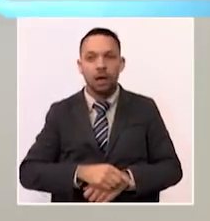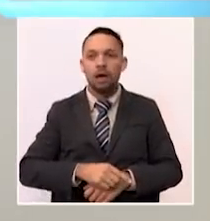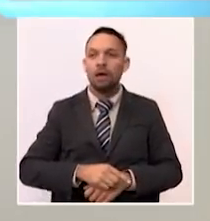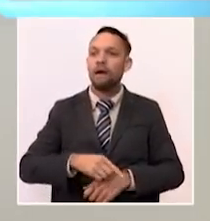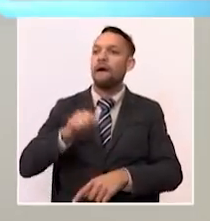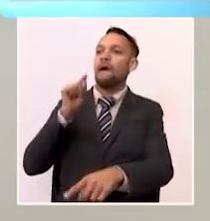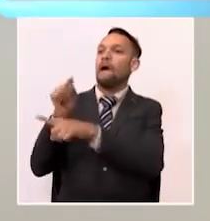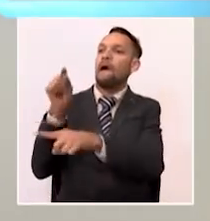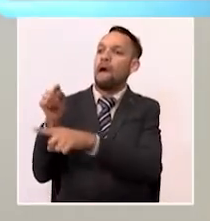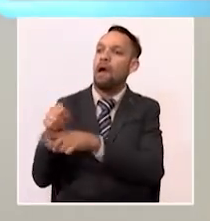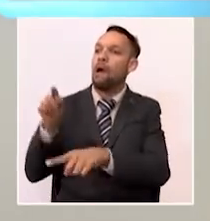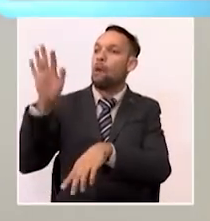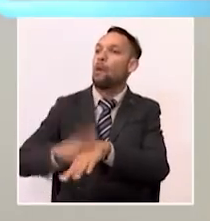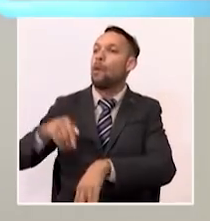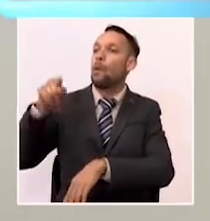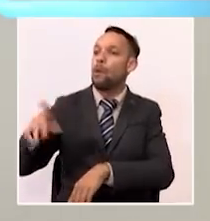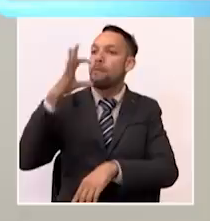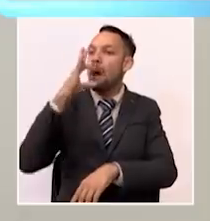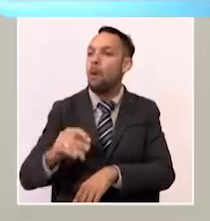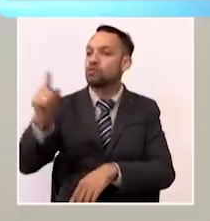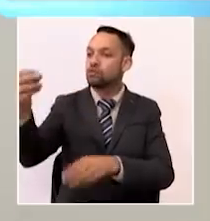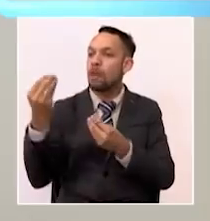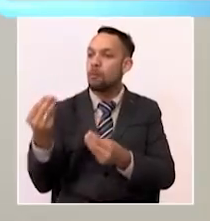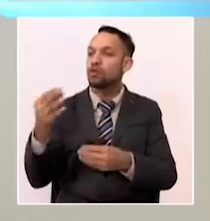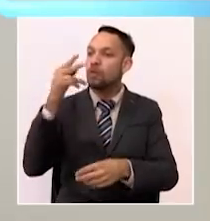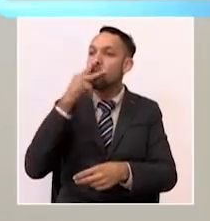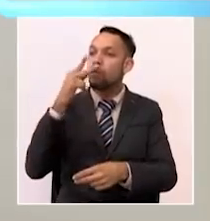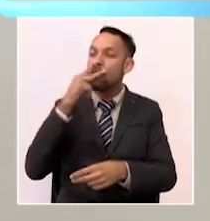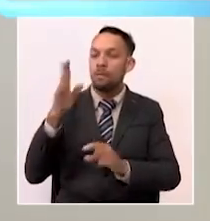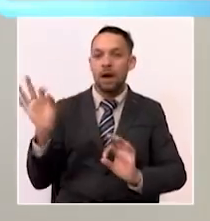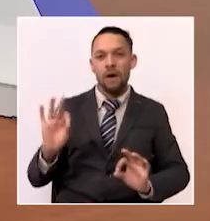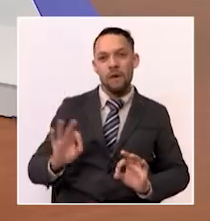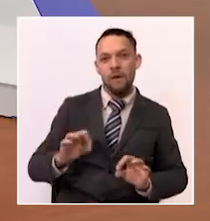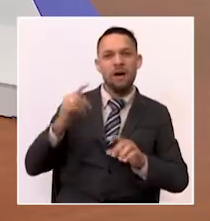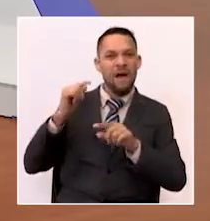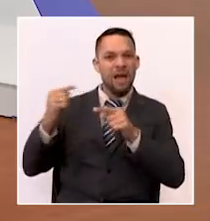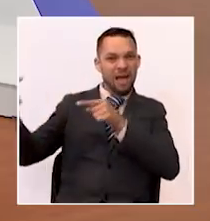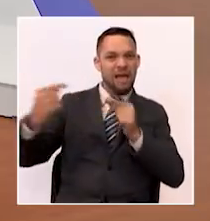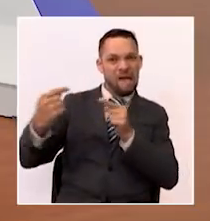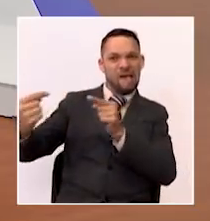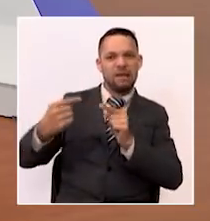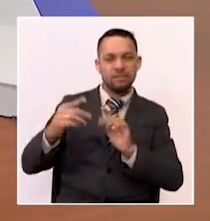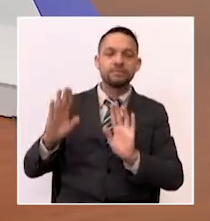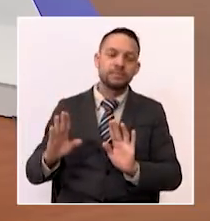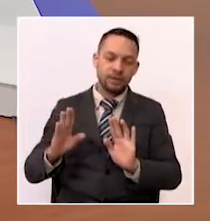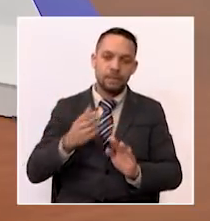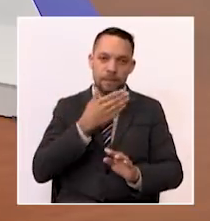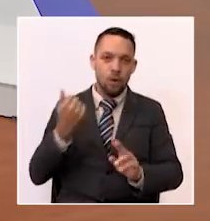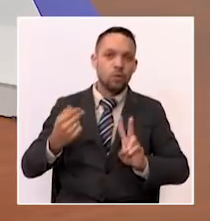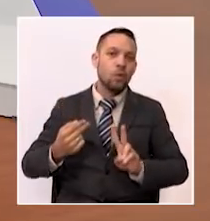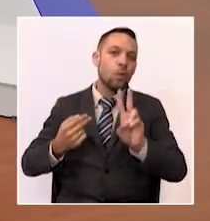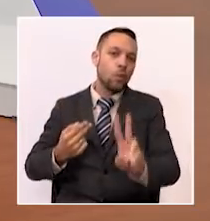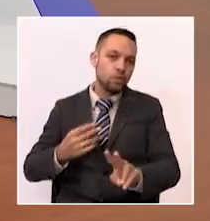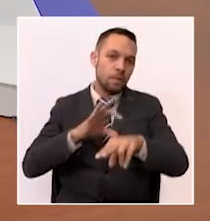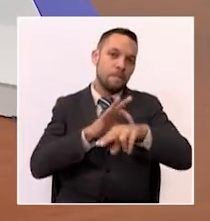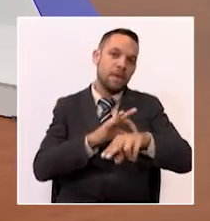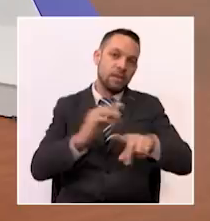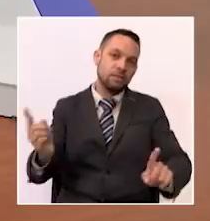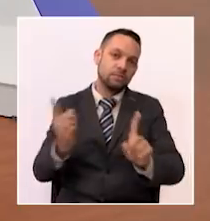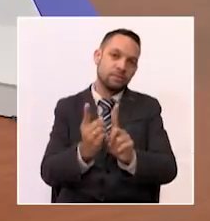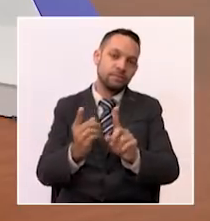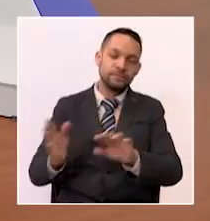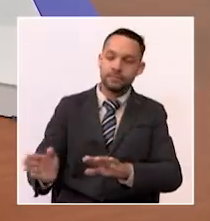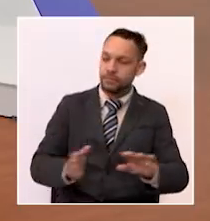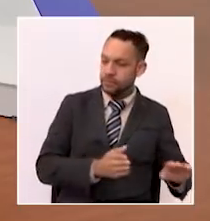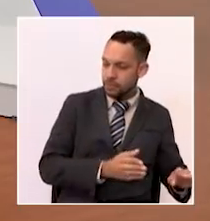y cada quien, si es necesario que entiendan cuál es el origen de las cosas. Doctora Jurado, nos preguntan a través de Facebook Live si podría usted entregar